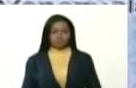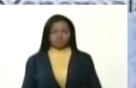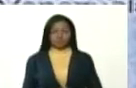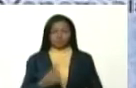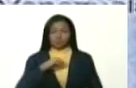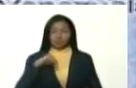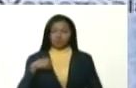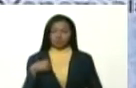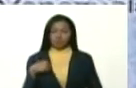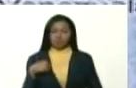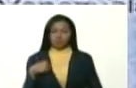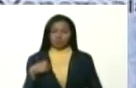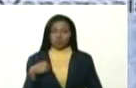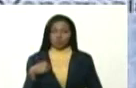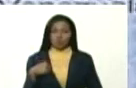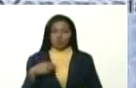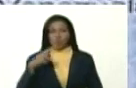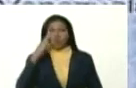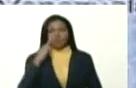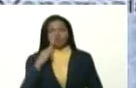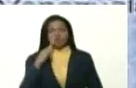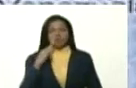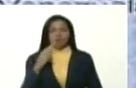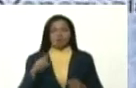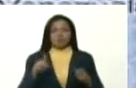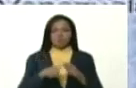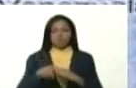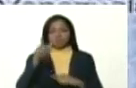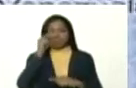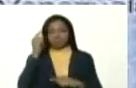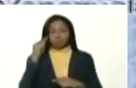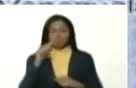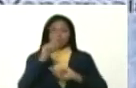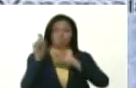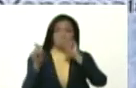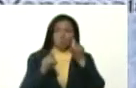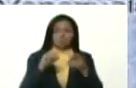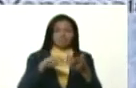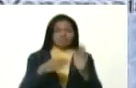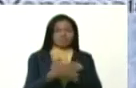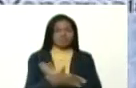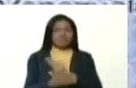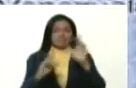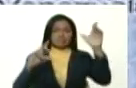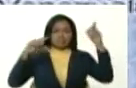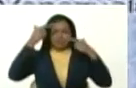Nosotros, los bolivarianos, el bolivarianismo, ustedes me preguntan, ¿qué es el chavismo?